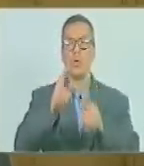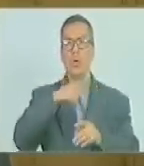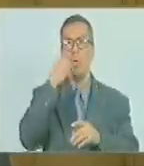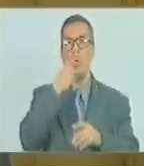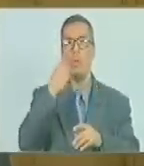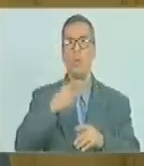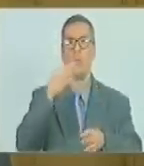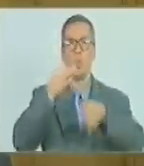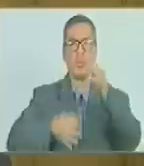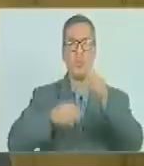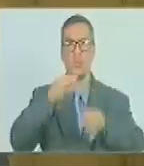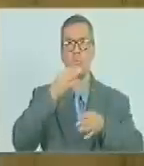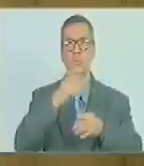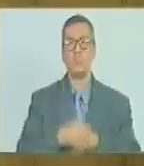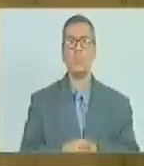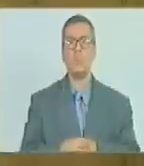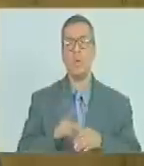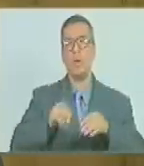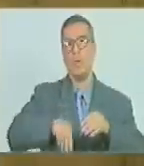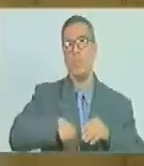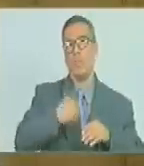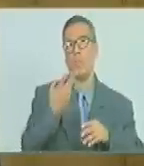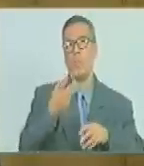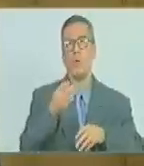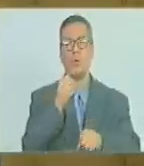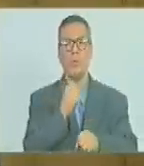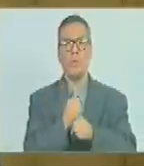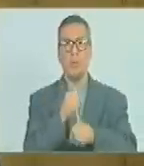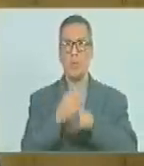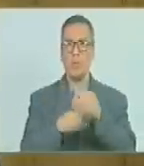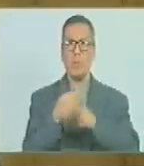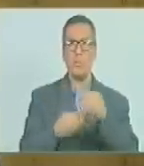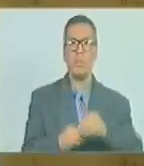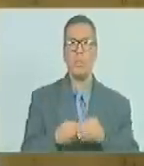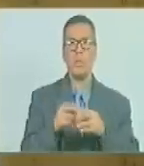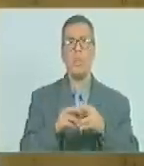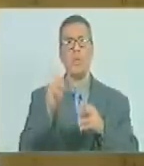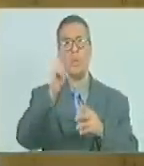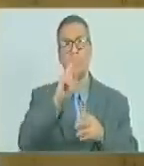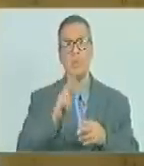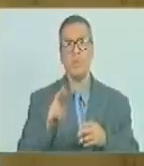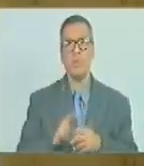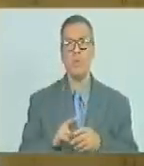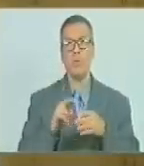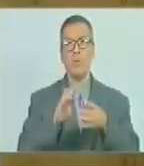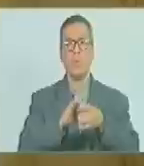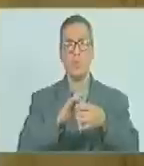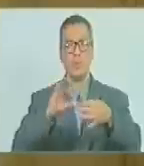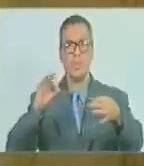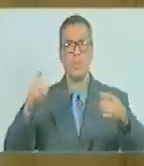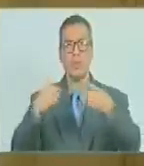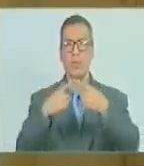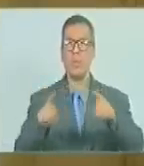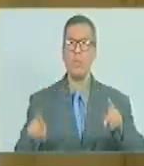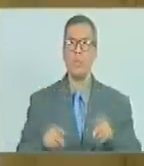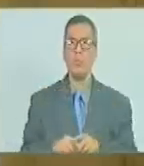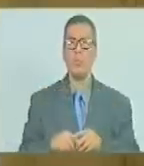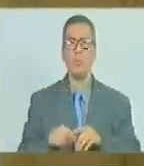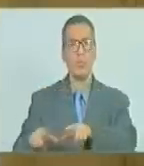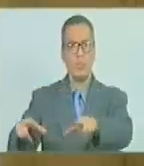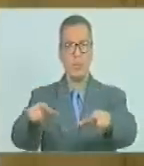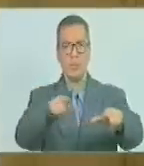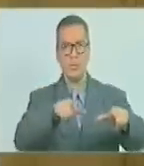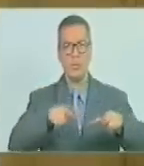y jurídico para poder actuar como república independiente en el